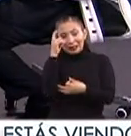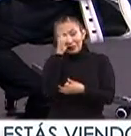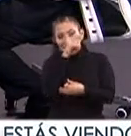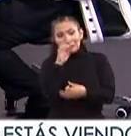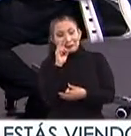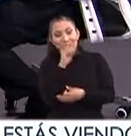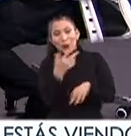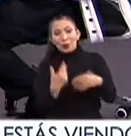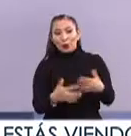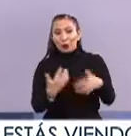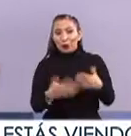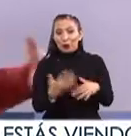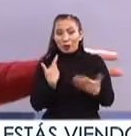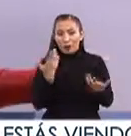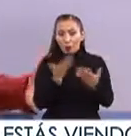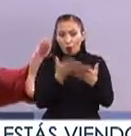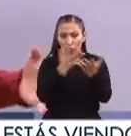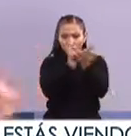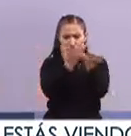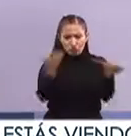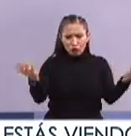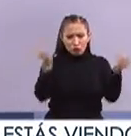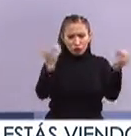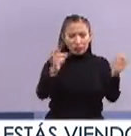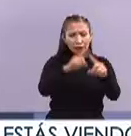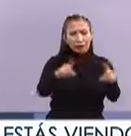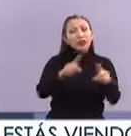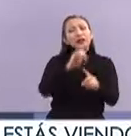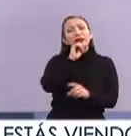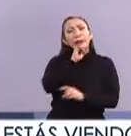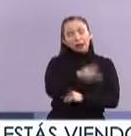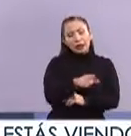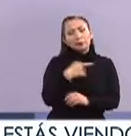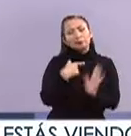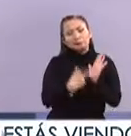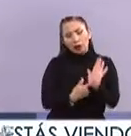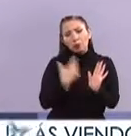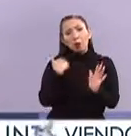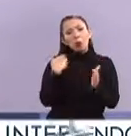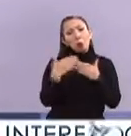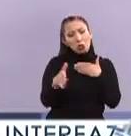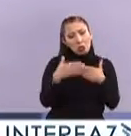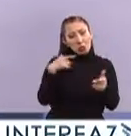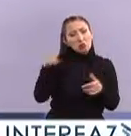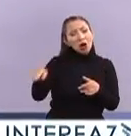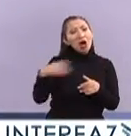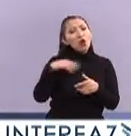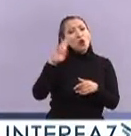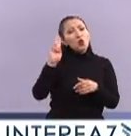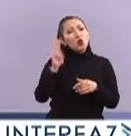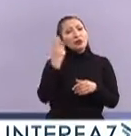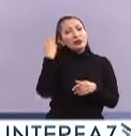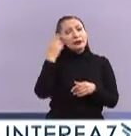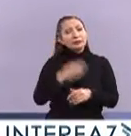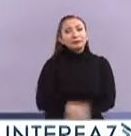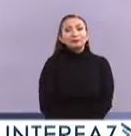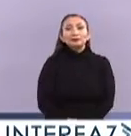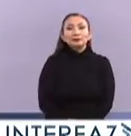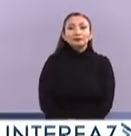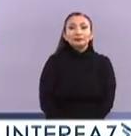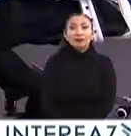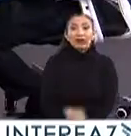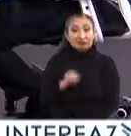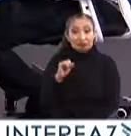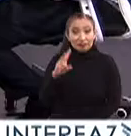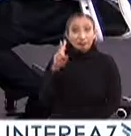¿no? Por ser tan abarcante. Sin embargo, también muestra una gran vanguardia por parte de la Universidad Nacional Autónoma de México. Así